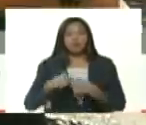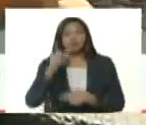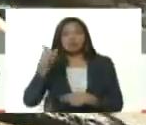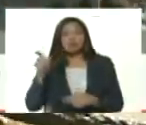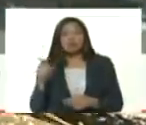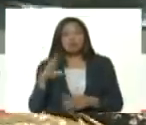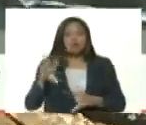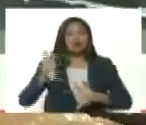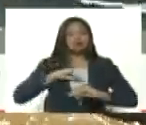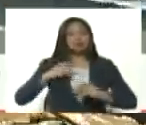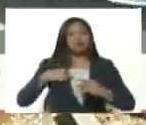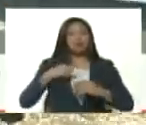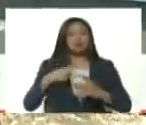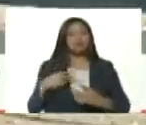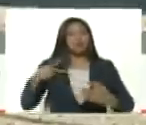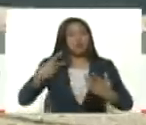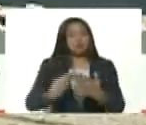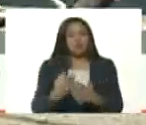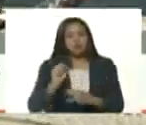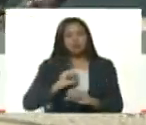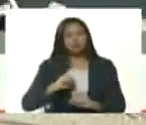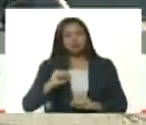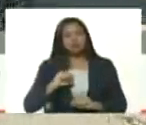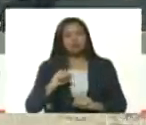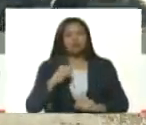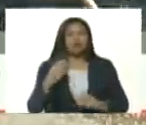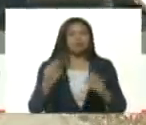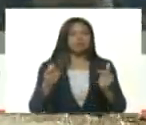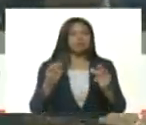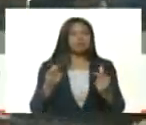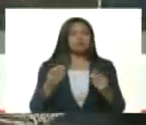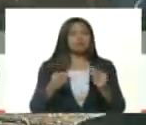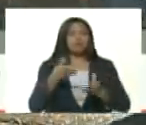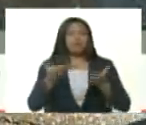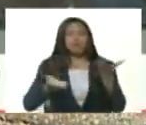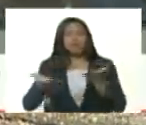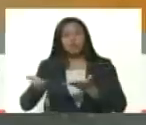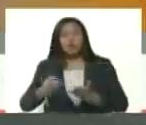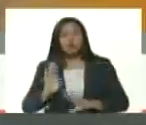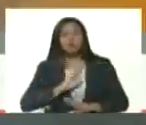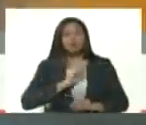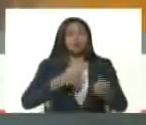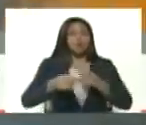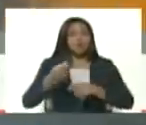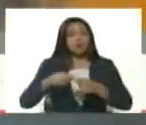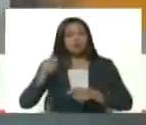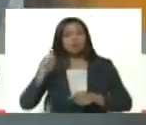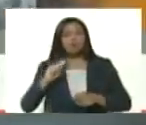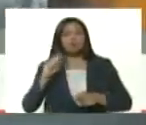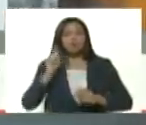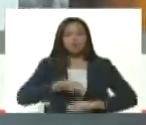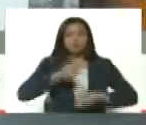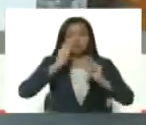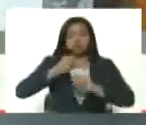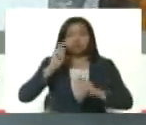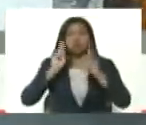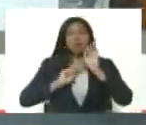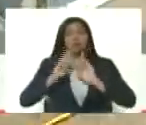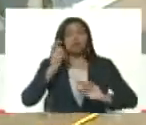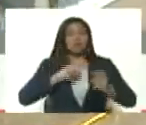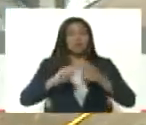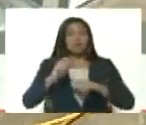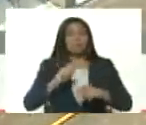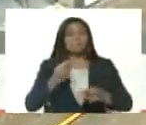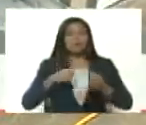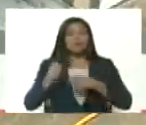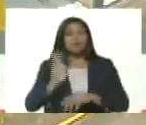han accedido de manera voluntaria a la activación de estos protocolos en sus comercios, pero además en la comercialización y venta